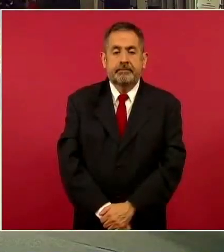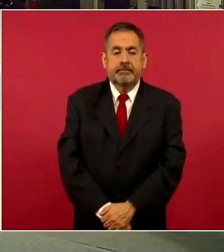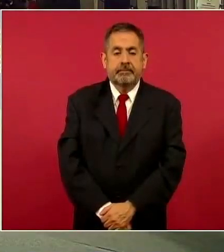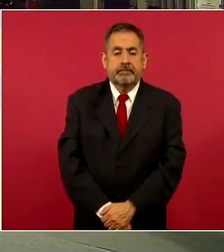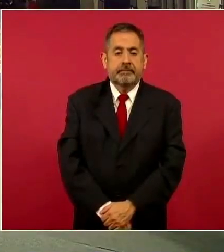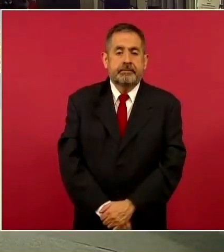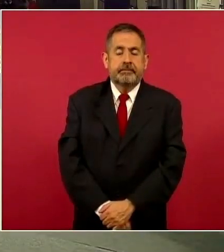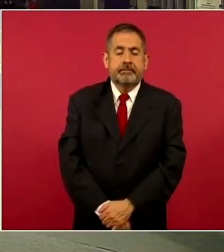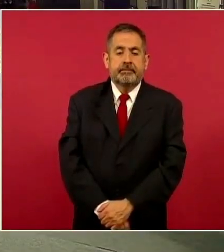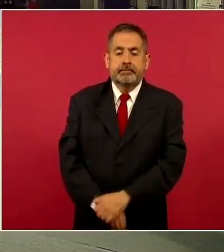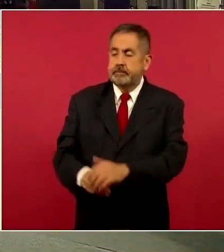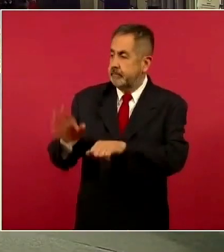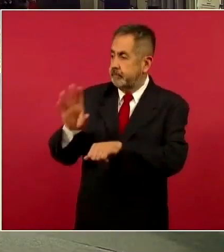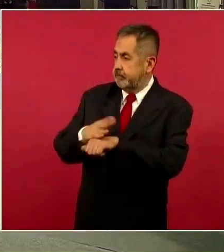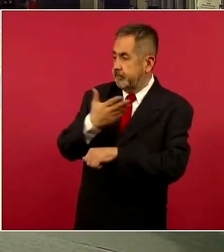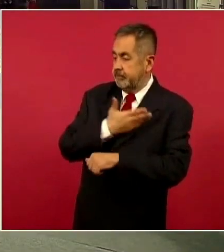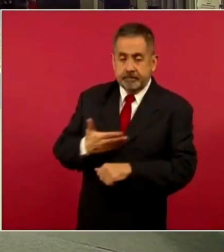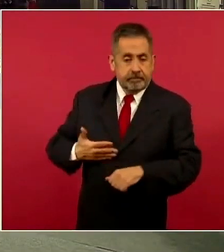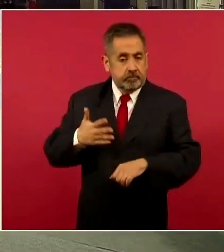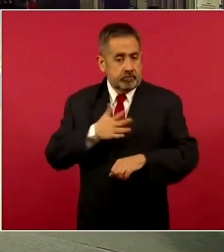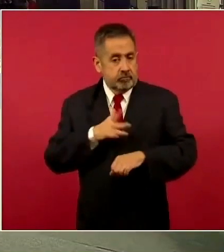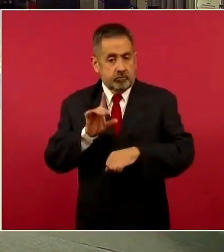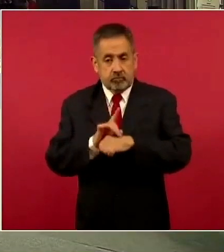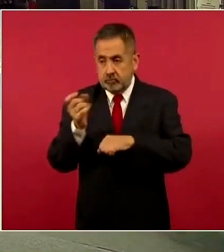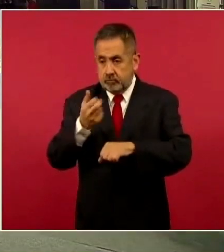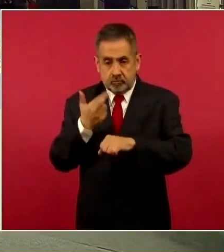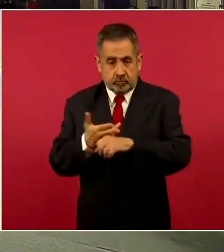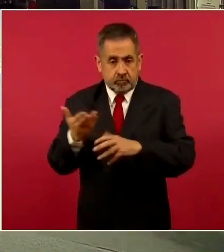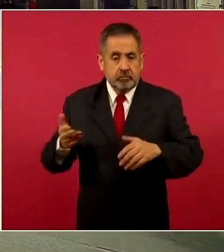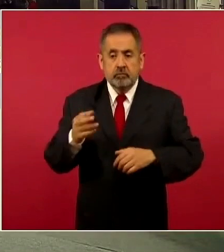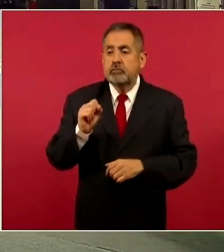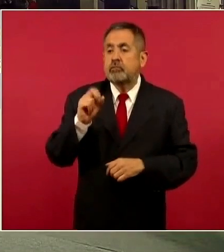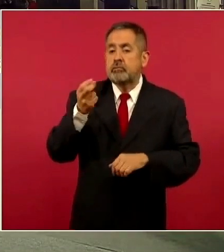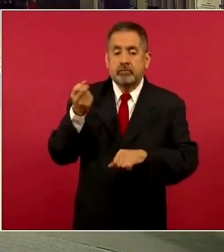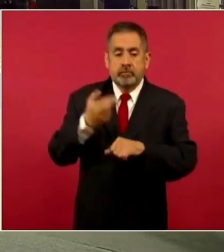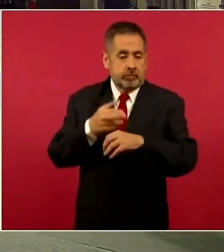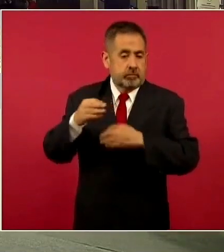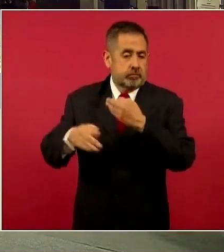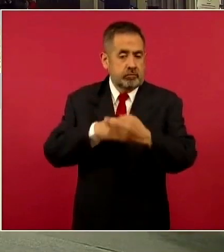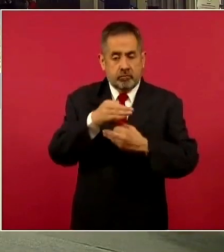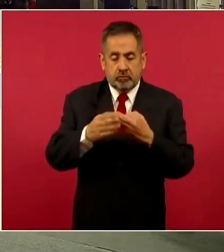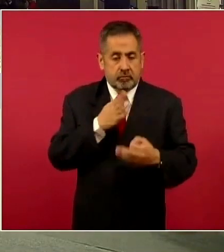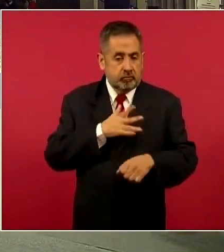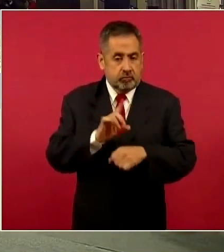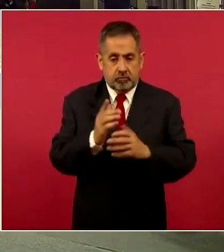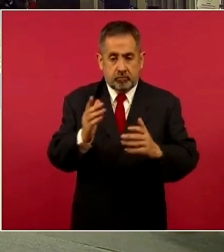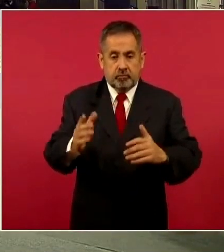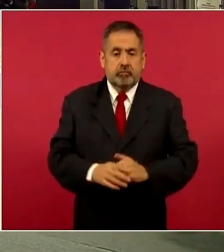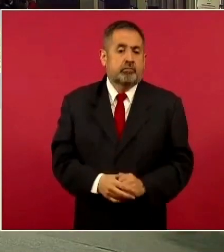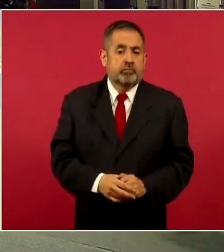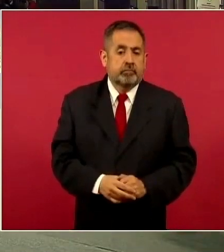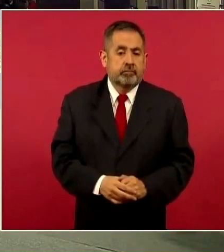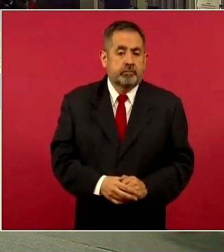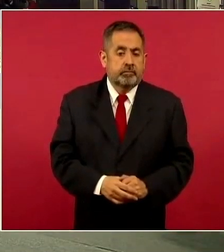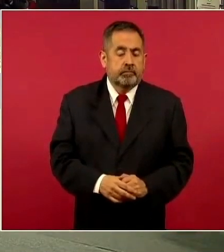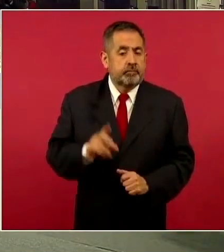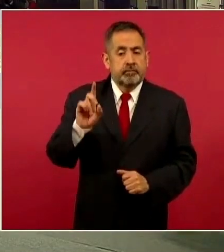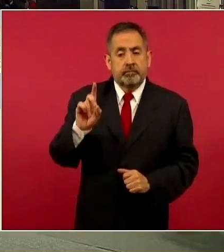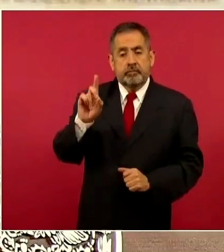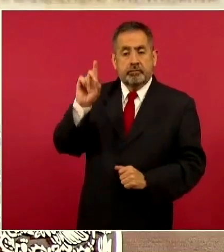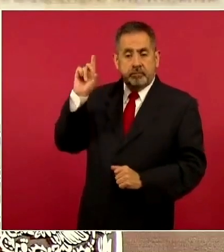Con su permiso, señor presidente, muy buenos días, secretario, subsecretario, buenos días a todas y a todos. El domingo